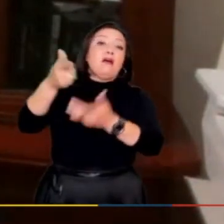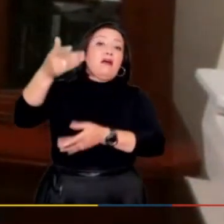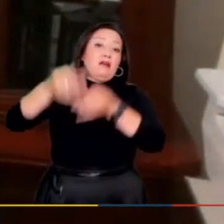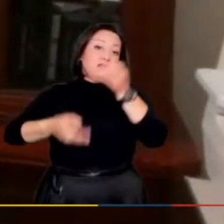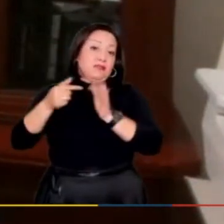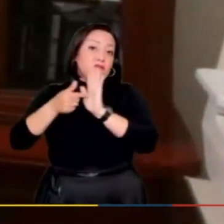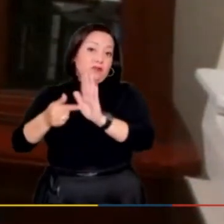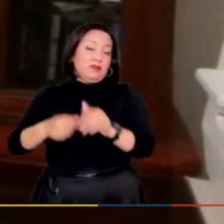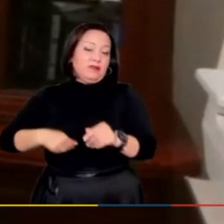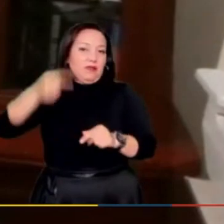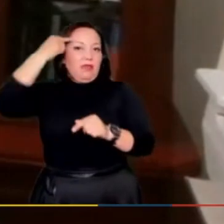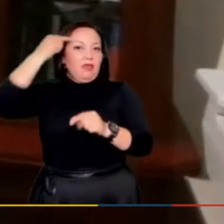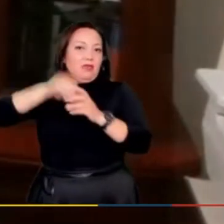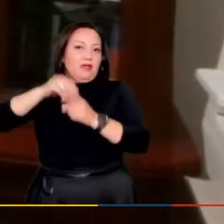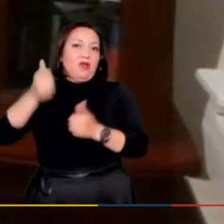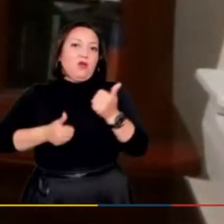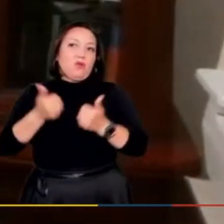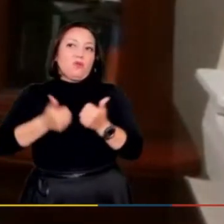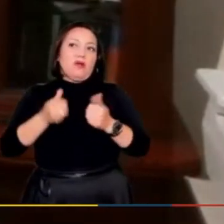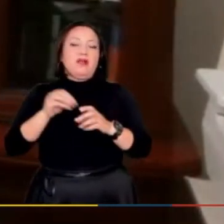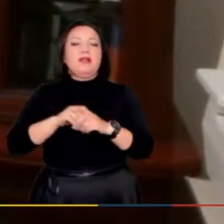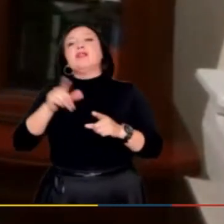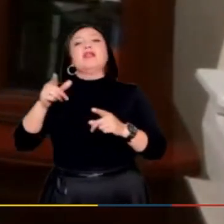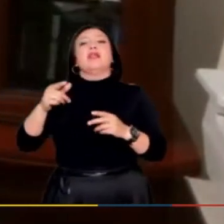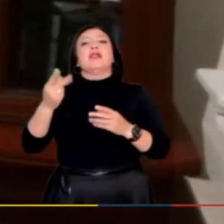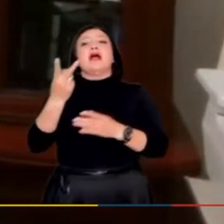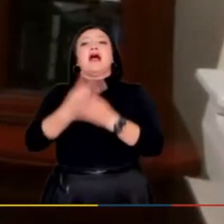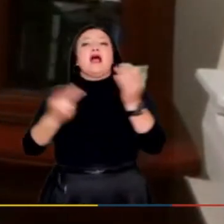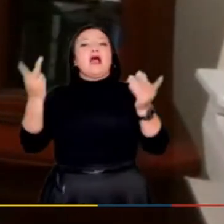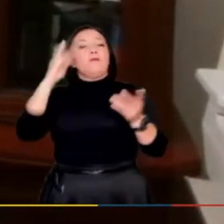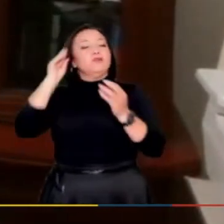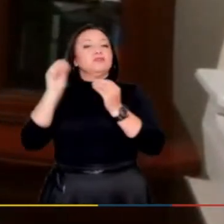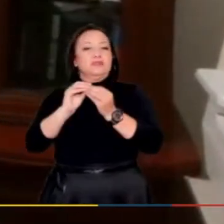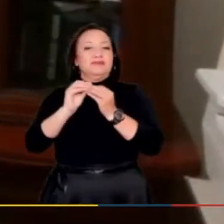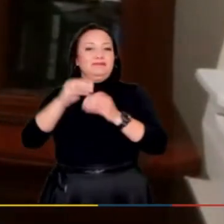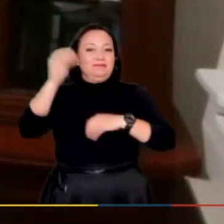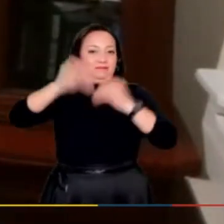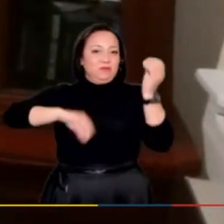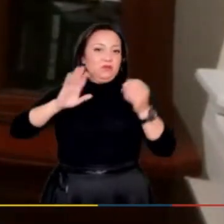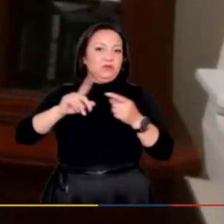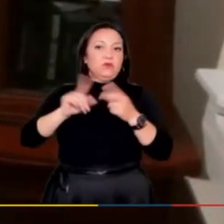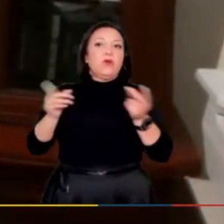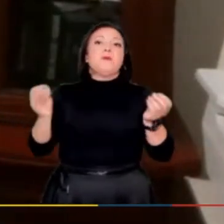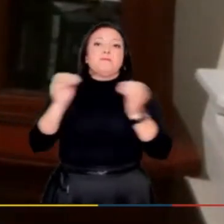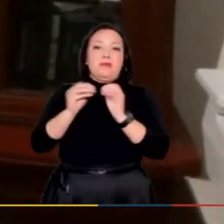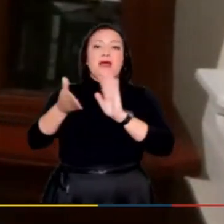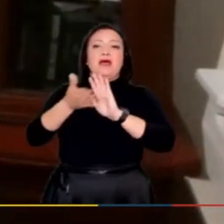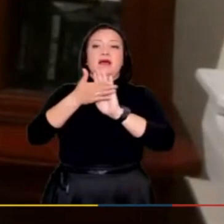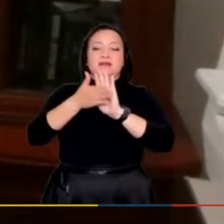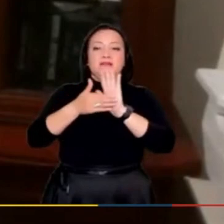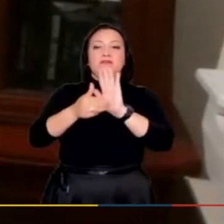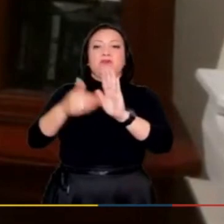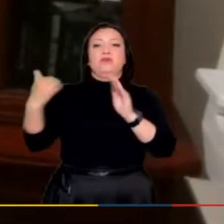lado, el mutuo disenso, por el otro, el incumplimiento por parte